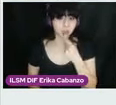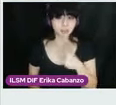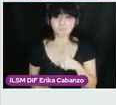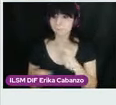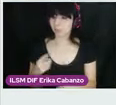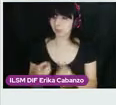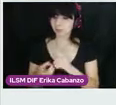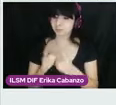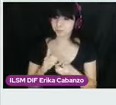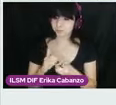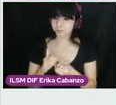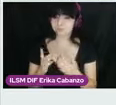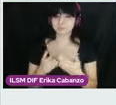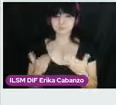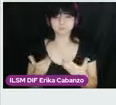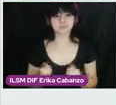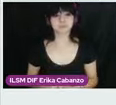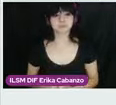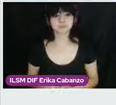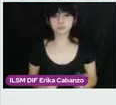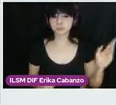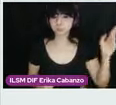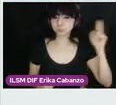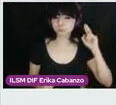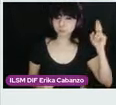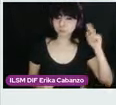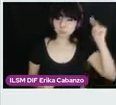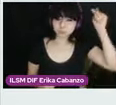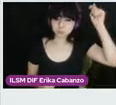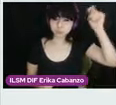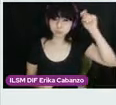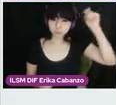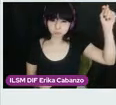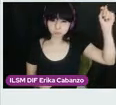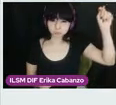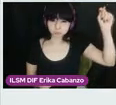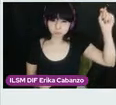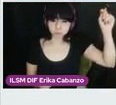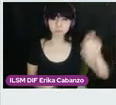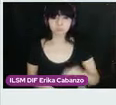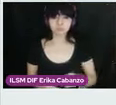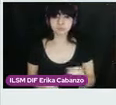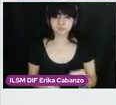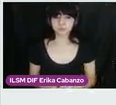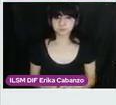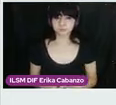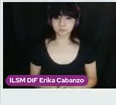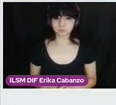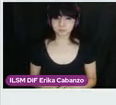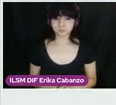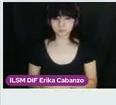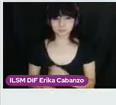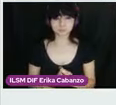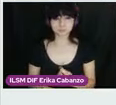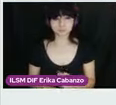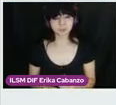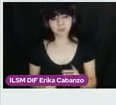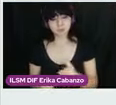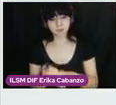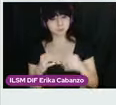el zumbido, pues hay algunas teorías. Al ser un órgano del cerebro, pues hay una teoría